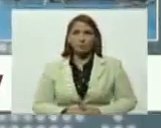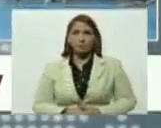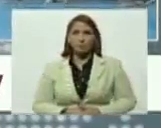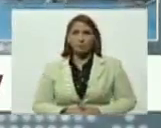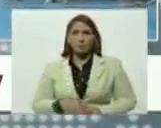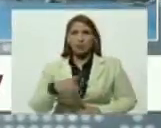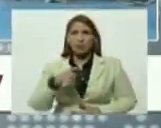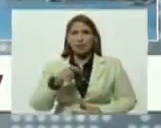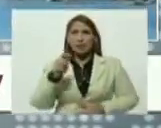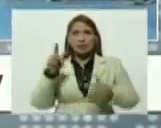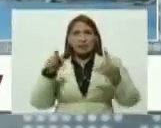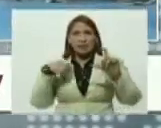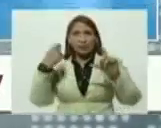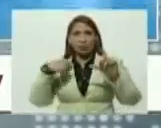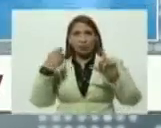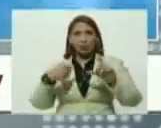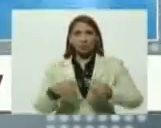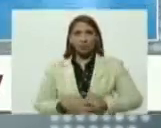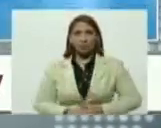TikTok,